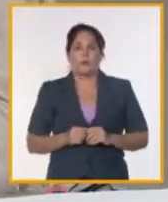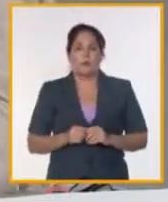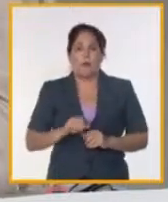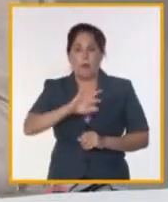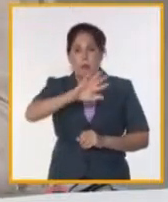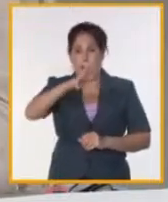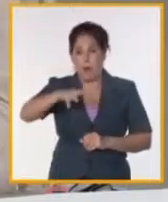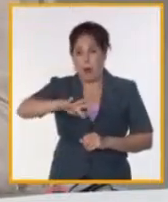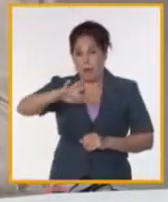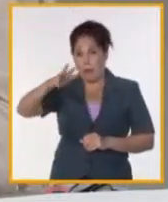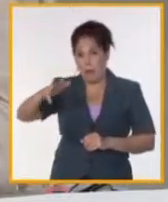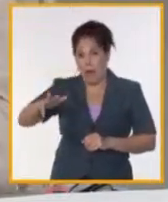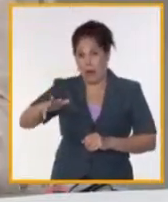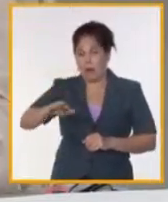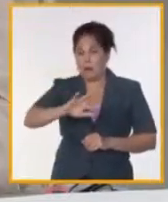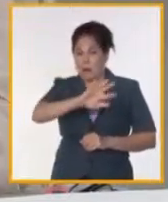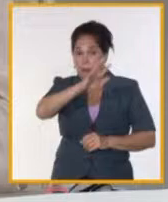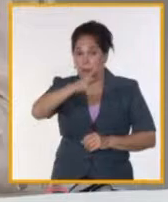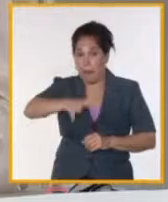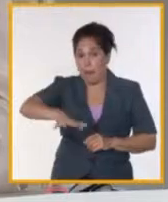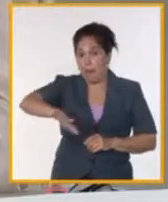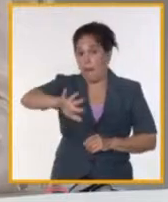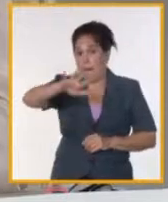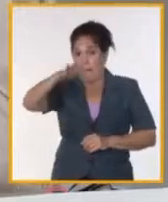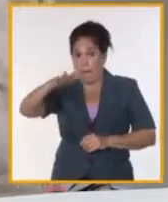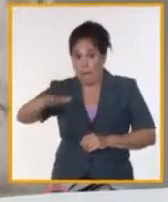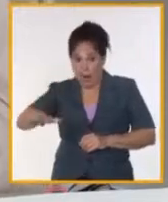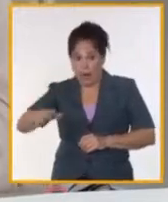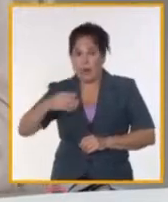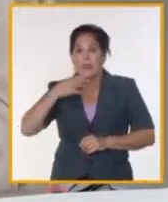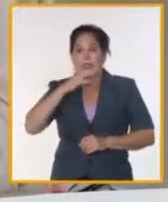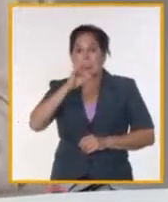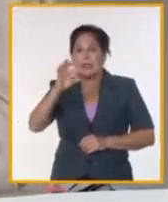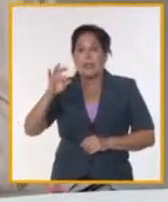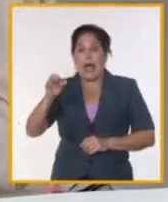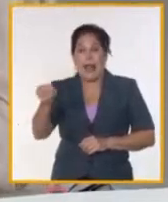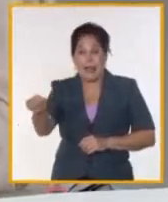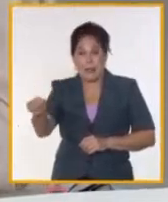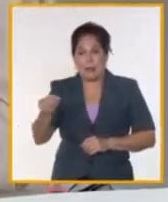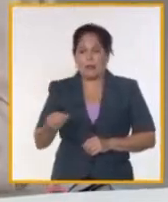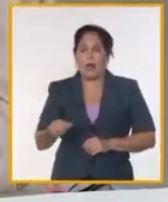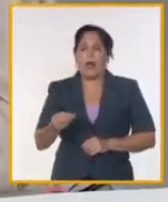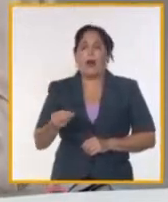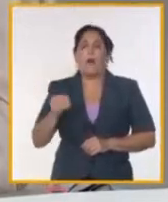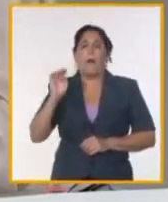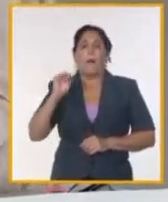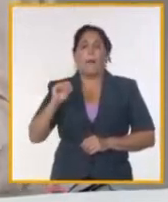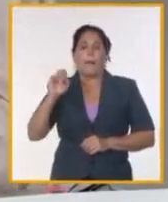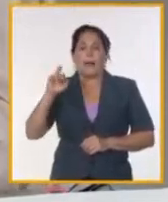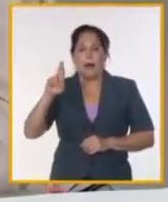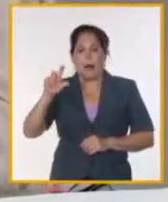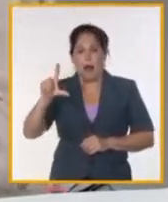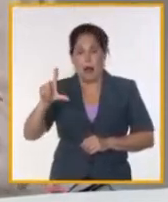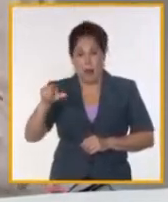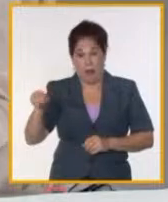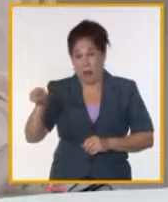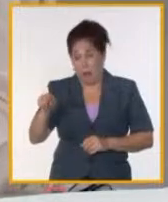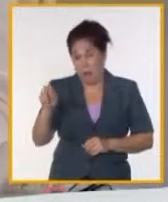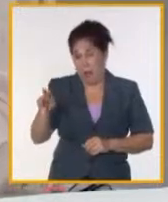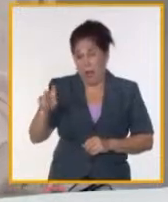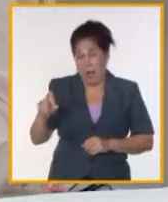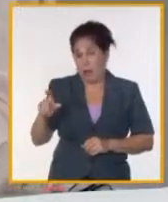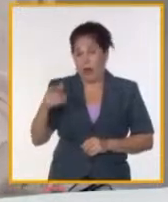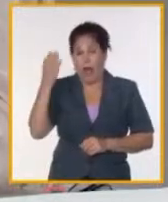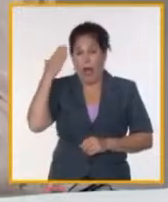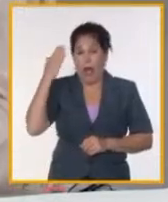mar, aunque muchos no lo crean, también es un mineral. Es el resultado de la mezcla de los minerales que componían